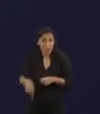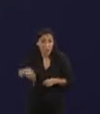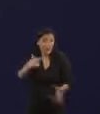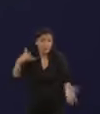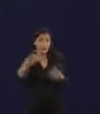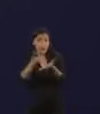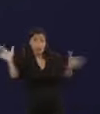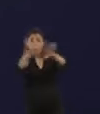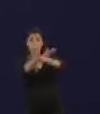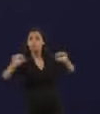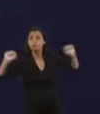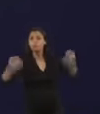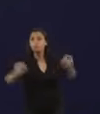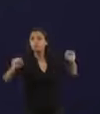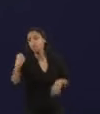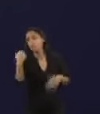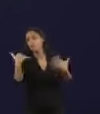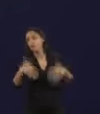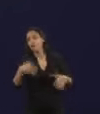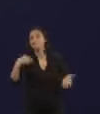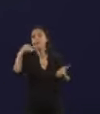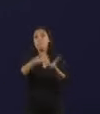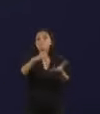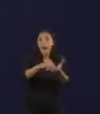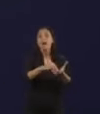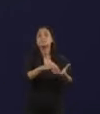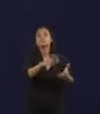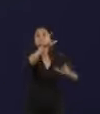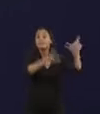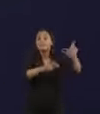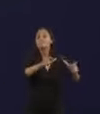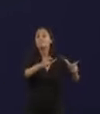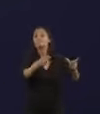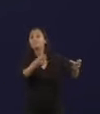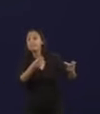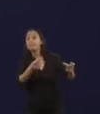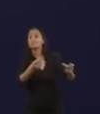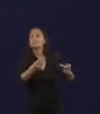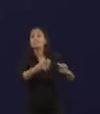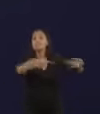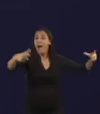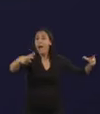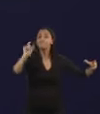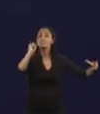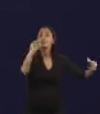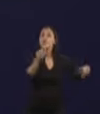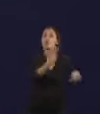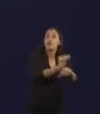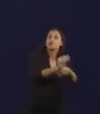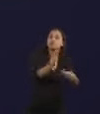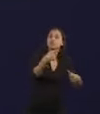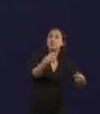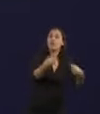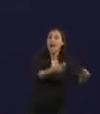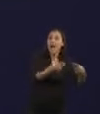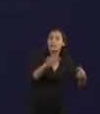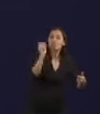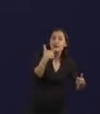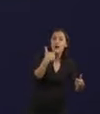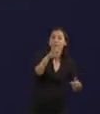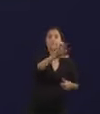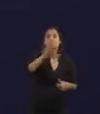consumo el consumo la demanda se incrementó cerca de un 40 de un